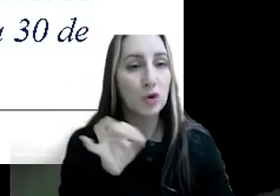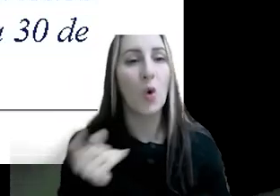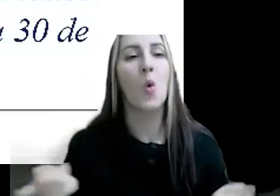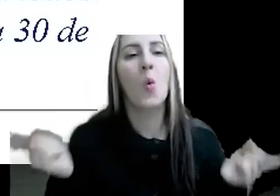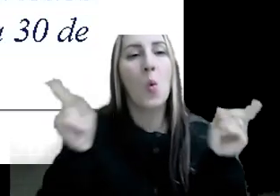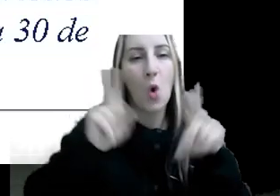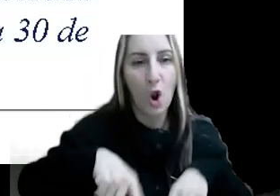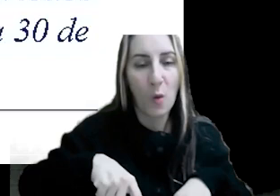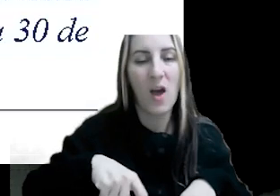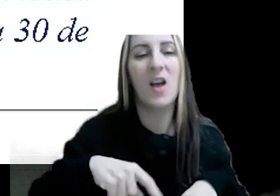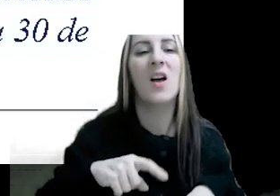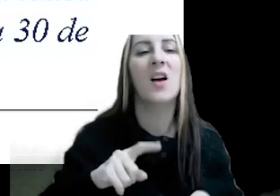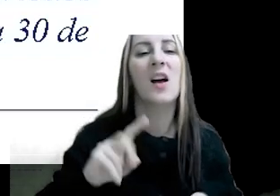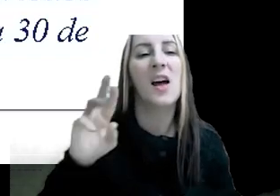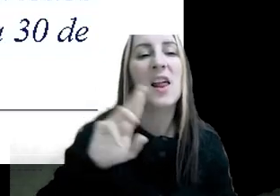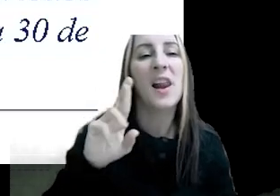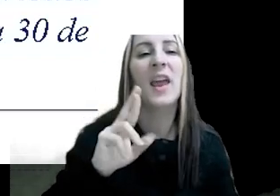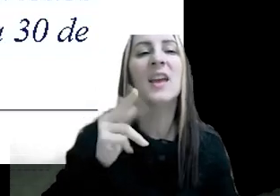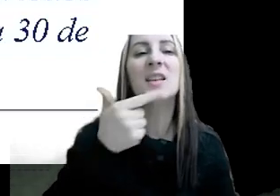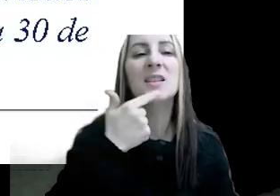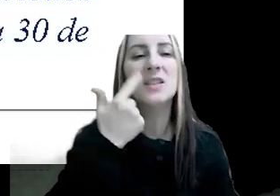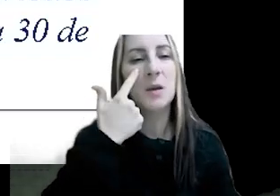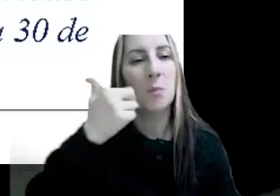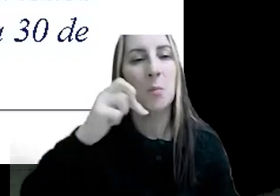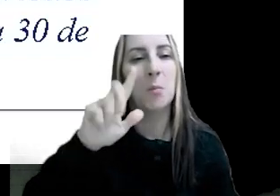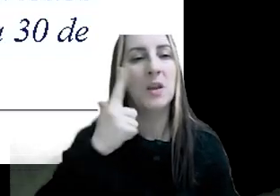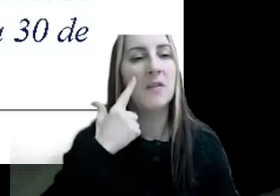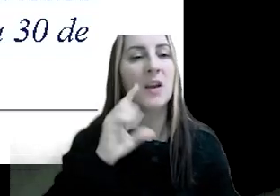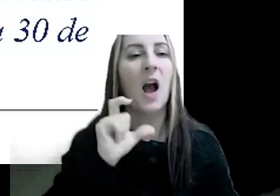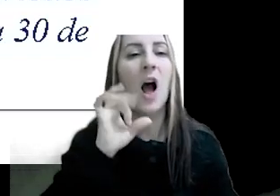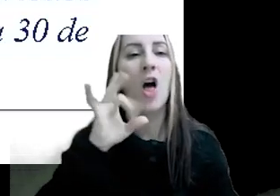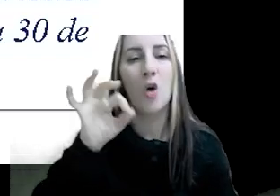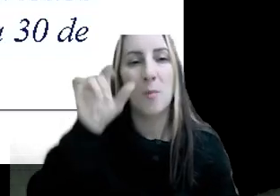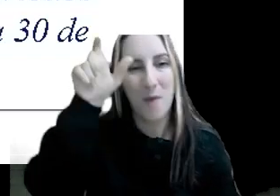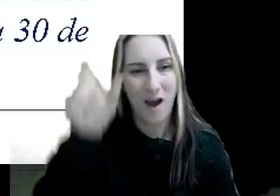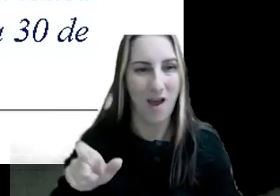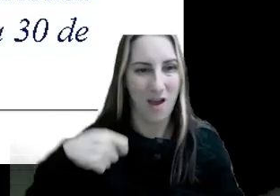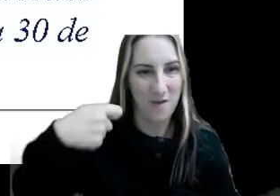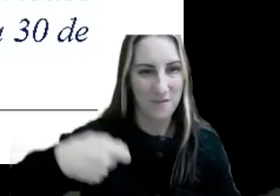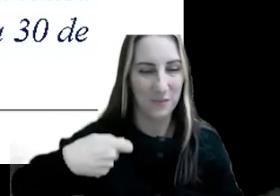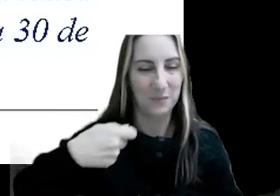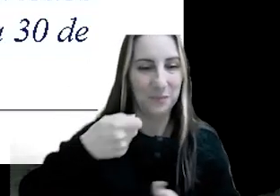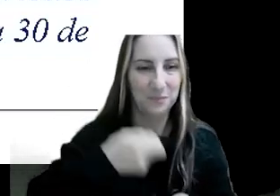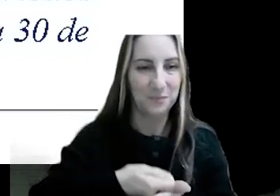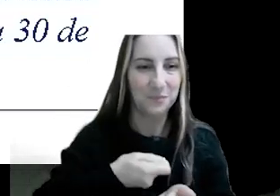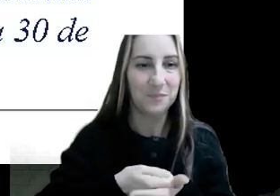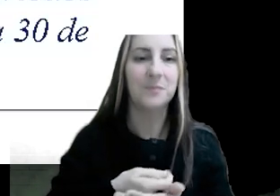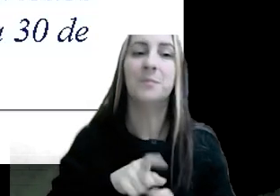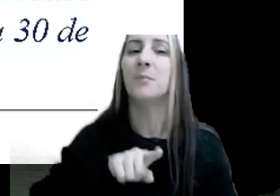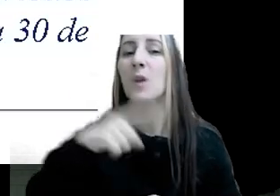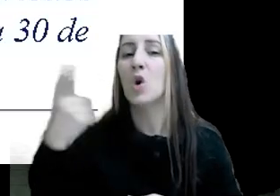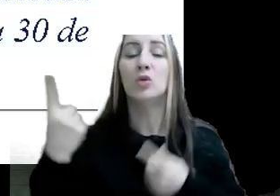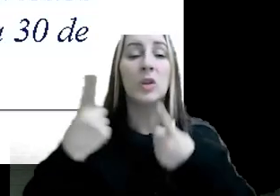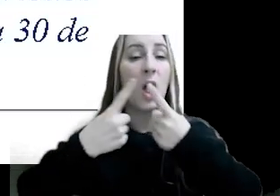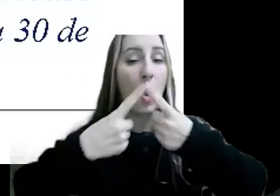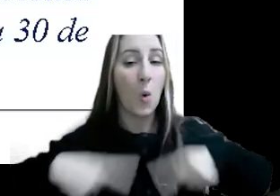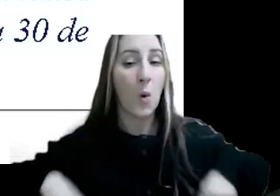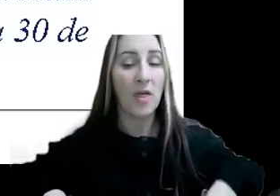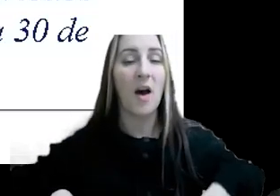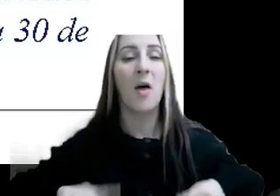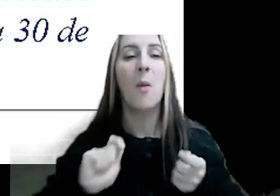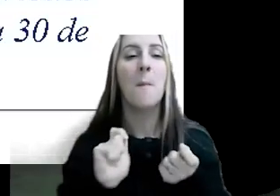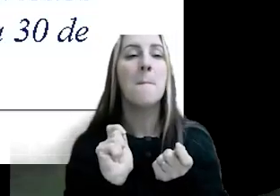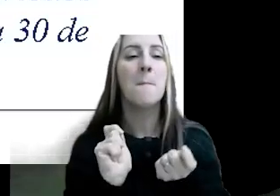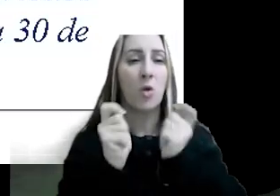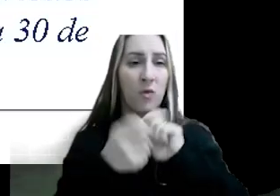al régimen simplificado para pequeño contribuyente. Y otra novedad que nos trae la